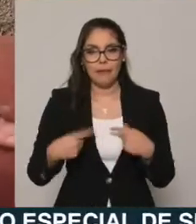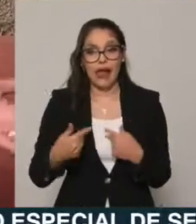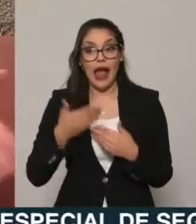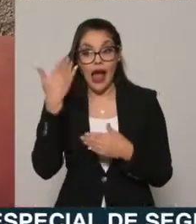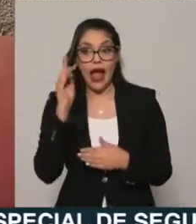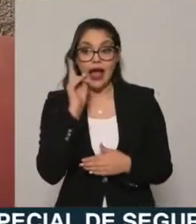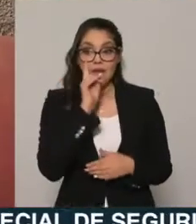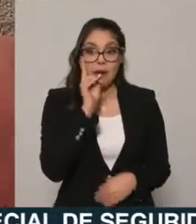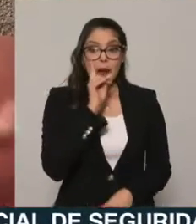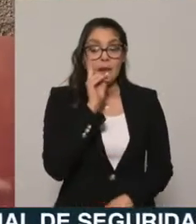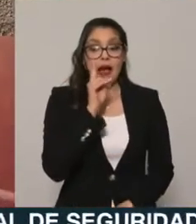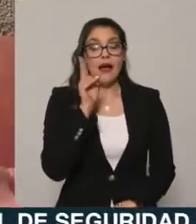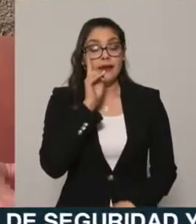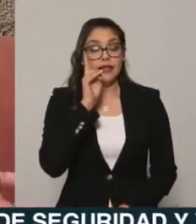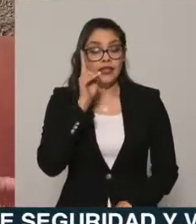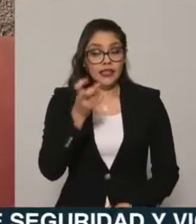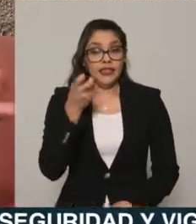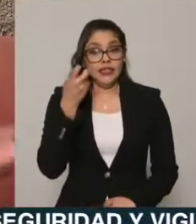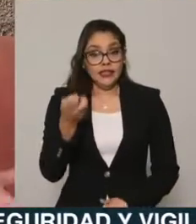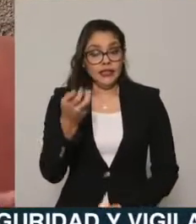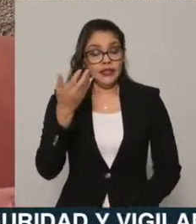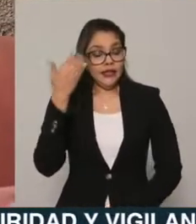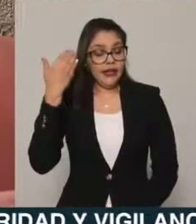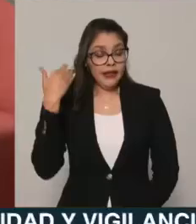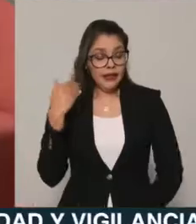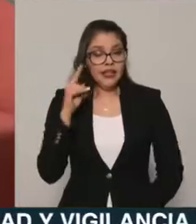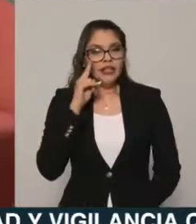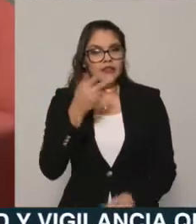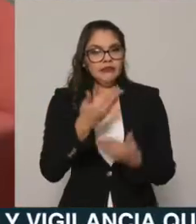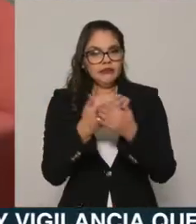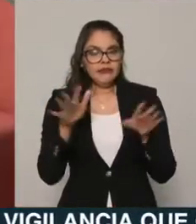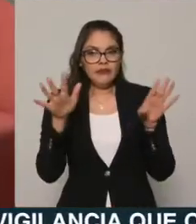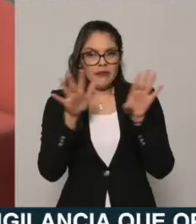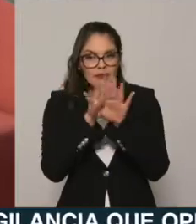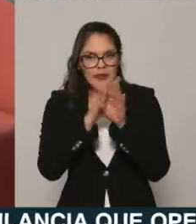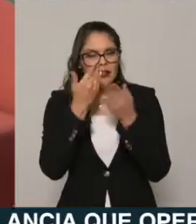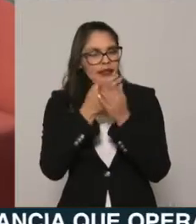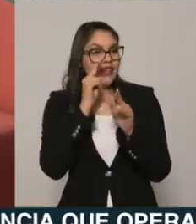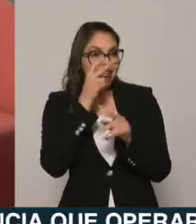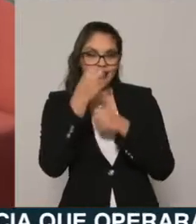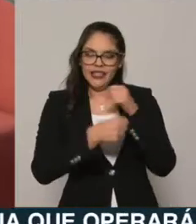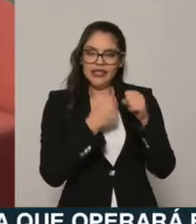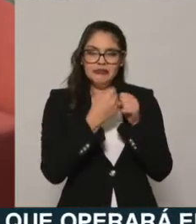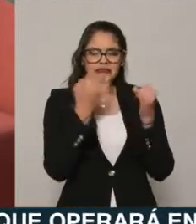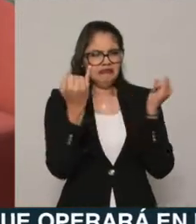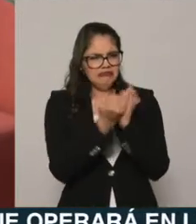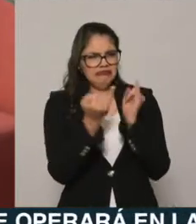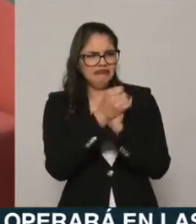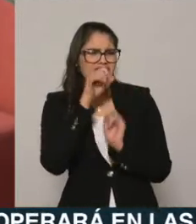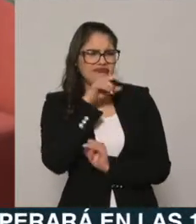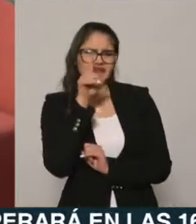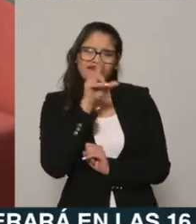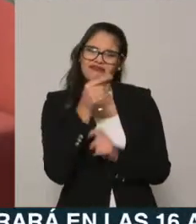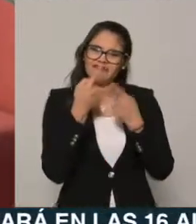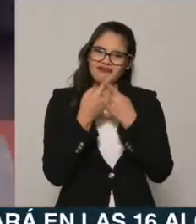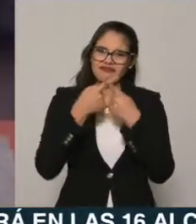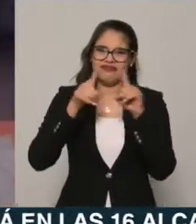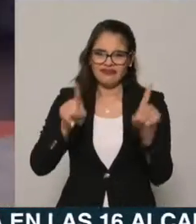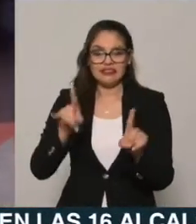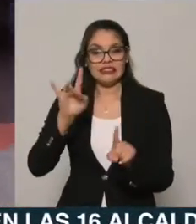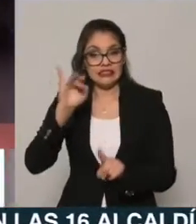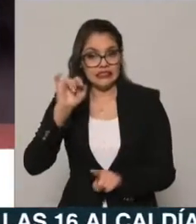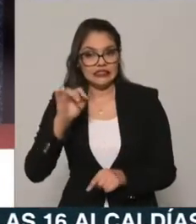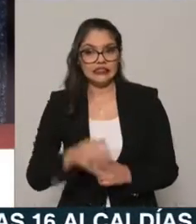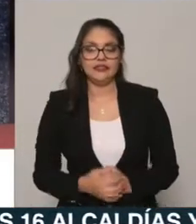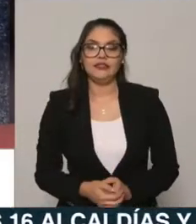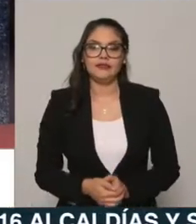tuvieron la oportunidad de disfrutar de algunas funciones o ediciones anteriores. Sepan que en este año van a encontrar algo diferente y algo nuevo. Sí, claro, y